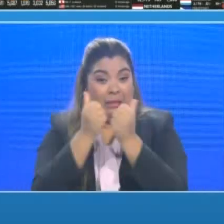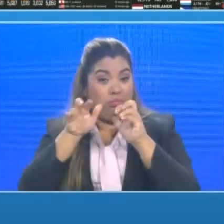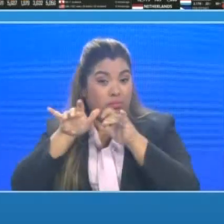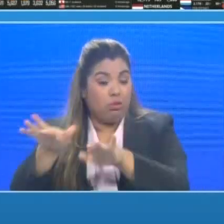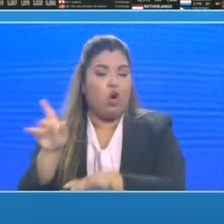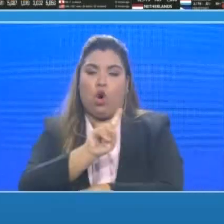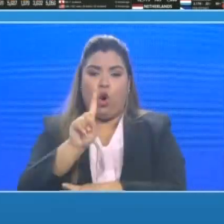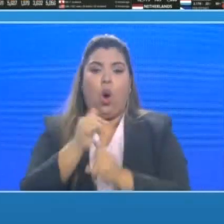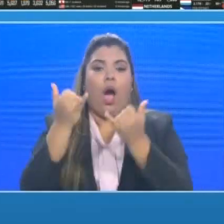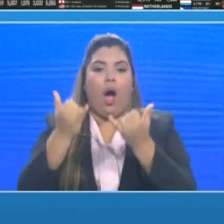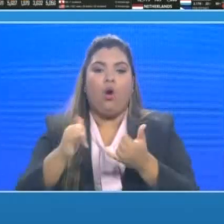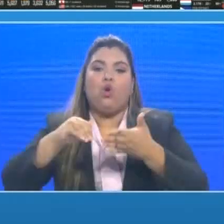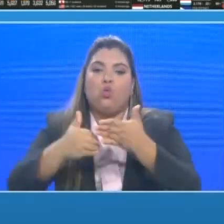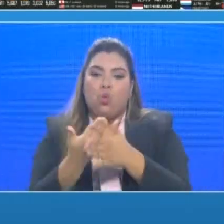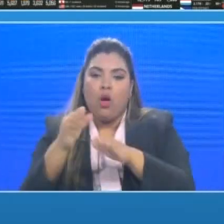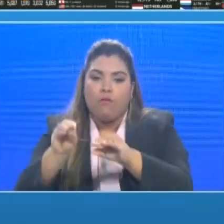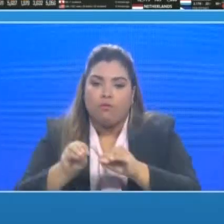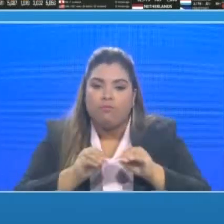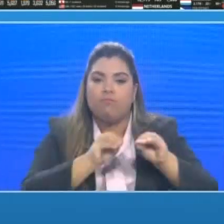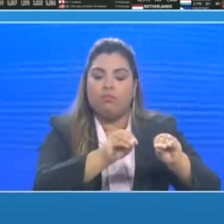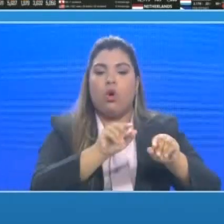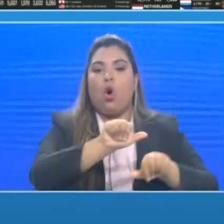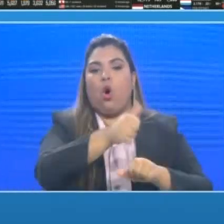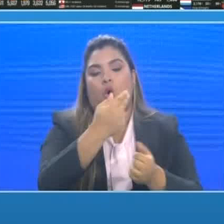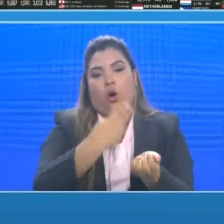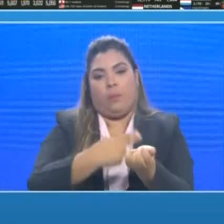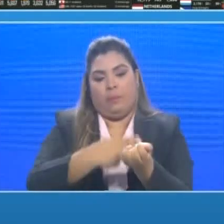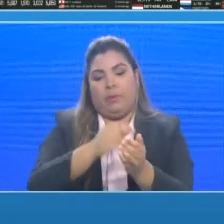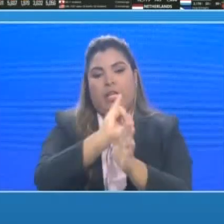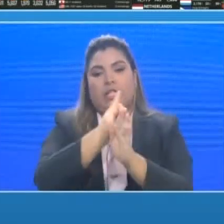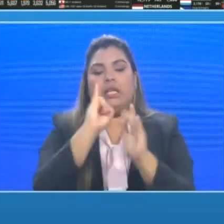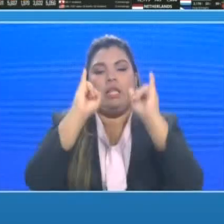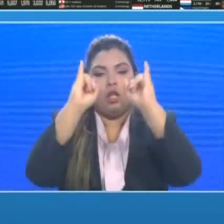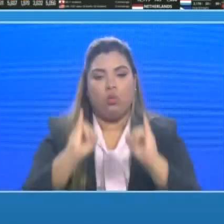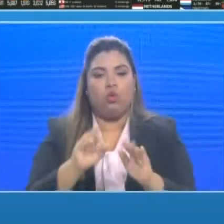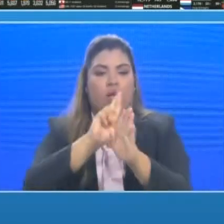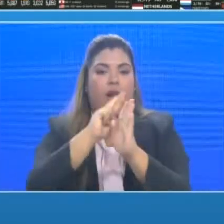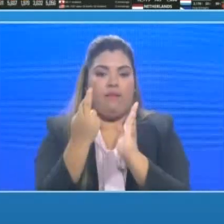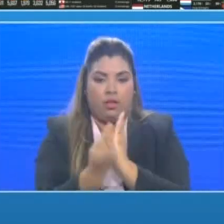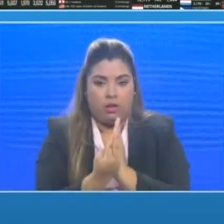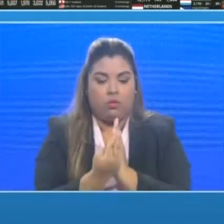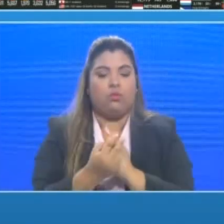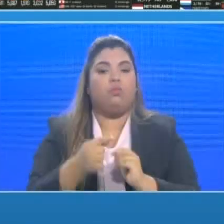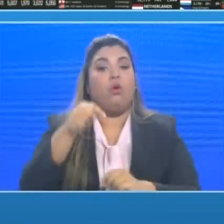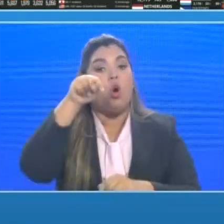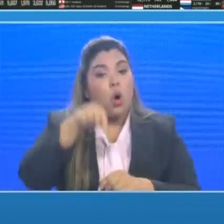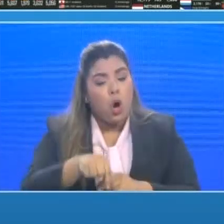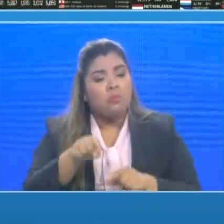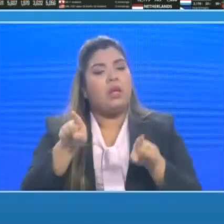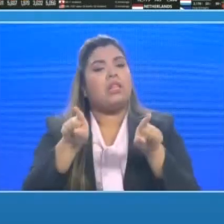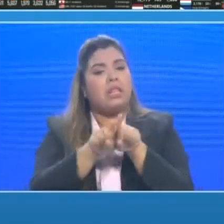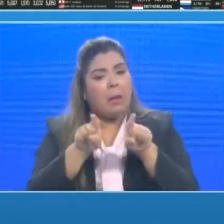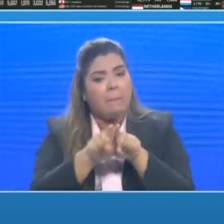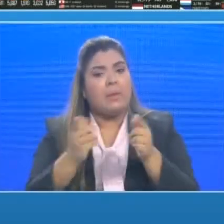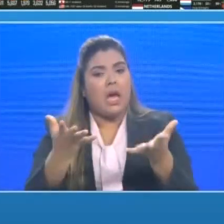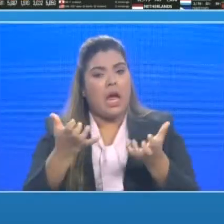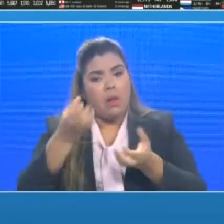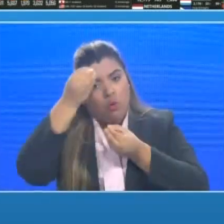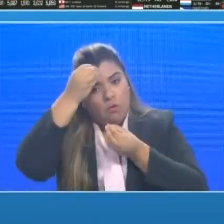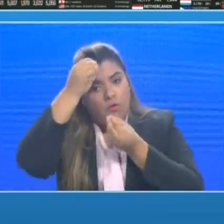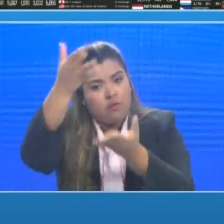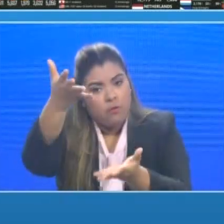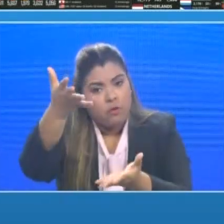misión muy especial cada uno de ellos. Además, hoy aprovechamos la oportunidad para decirle